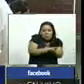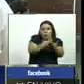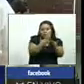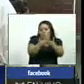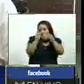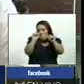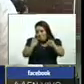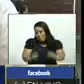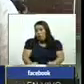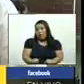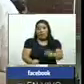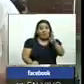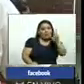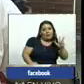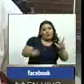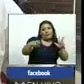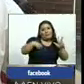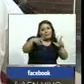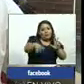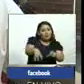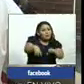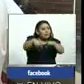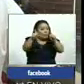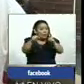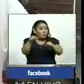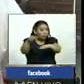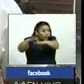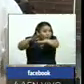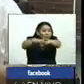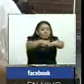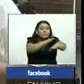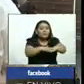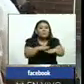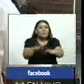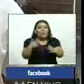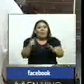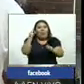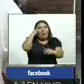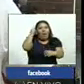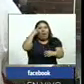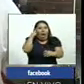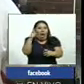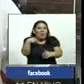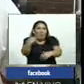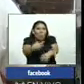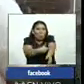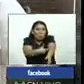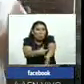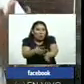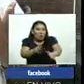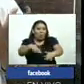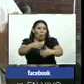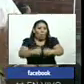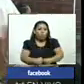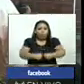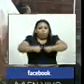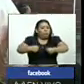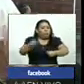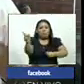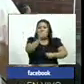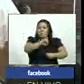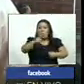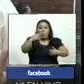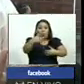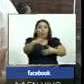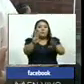puede salvar hasta 3 vidas. Así que el llamado se los hago. Los mitos no existen de que van a engordar. El Centro de Sangre está